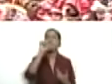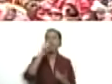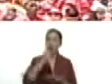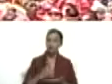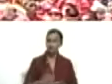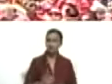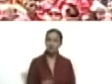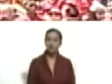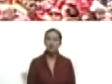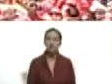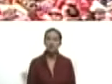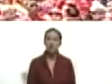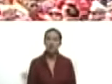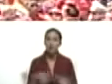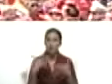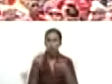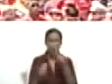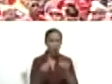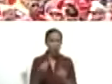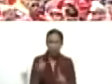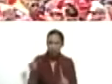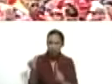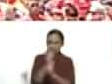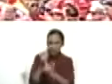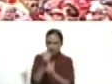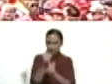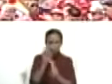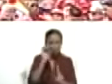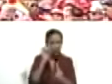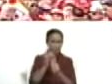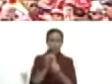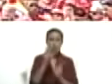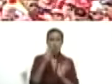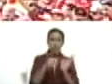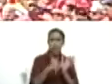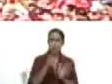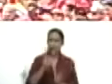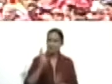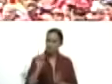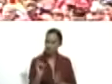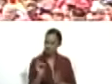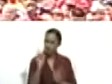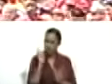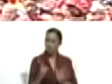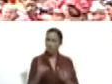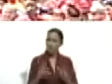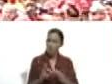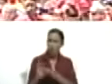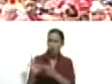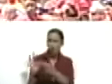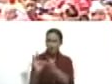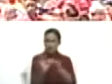Y para lograr esa gran meta 2030, tenemos que unirnos.